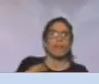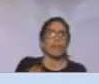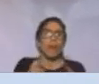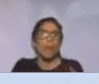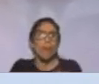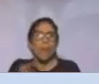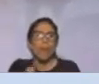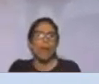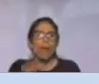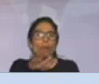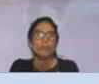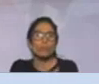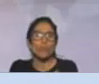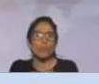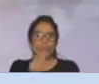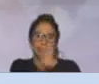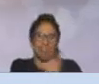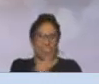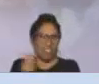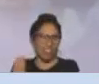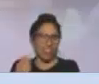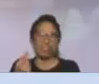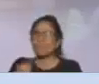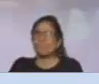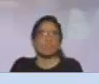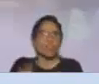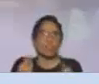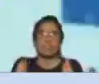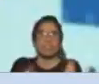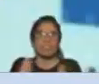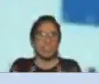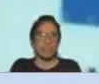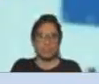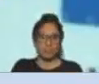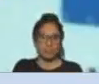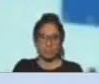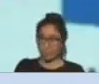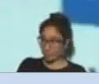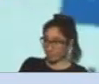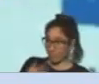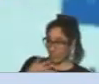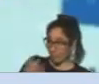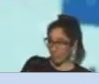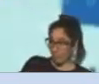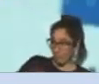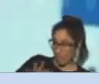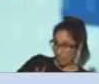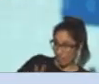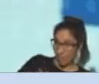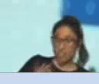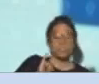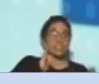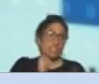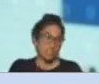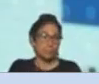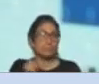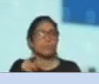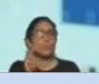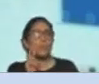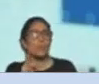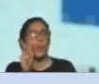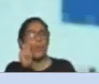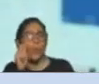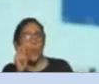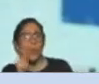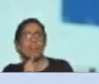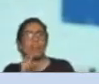y candidatas? ¿Cómo estás, Siri? Bueno, ¿de verdad querés saber? Sí, quiero saber. ¿Conocen Google Trends, que es el sitio donde hace más de una